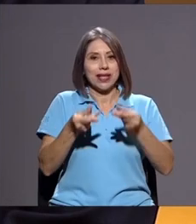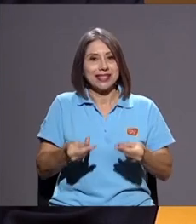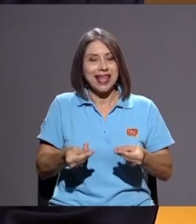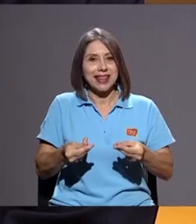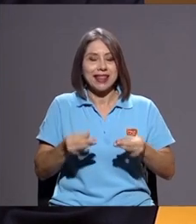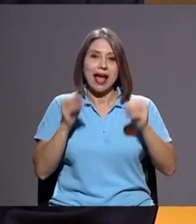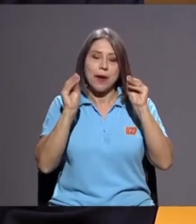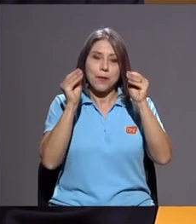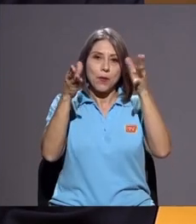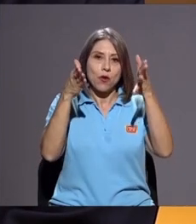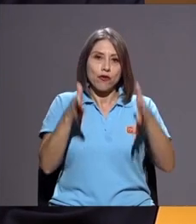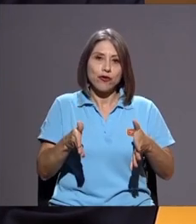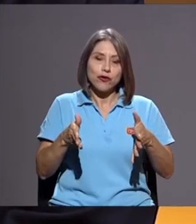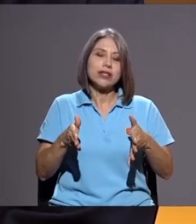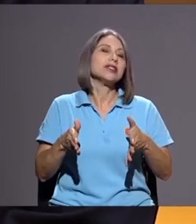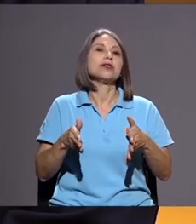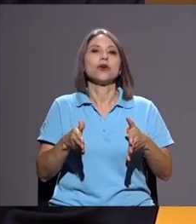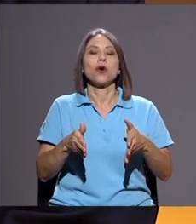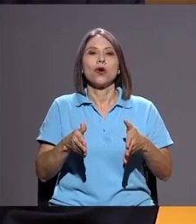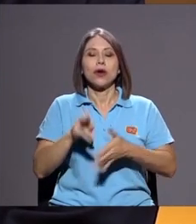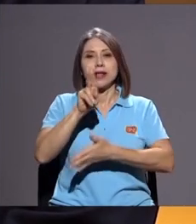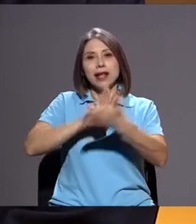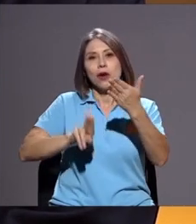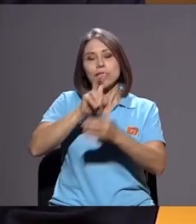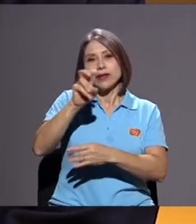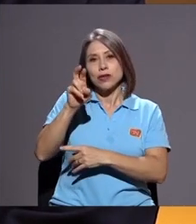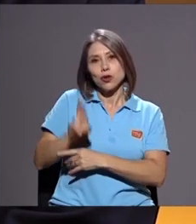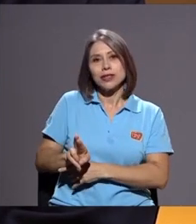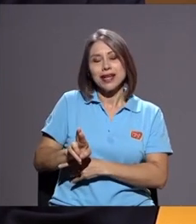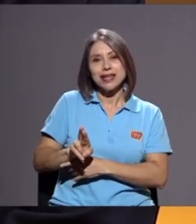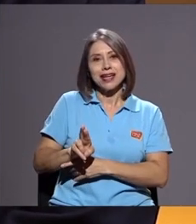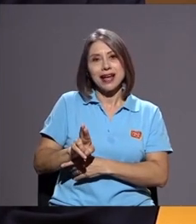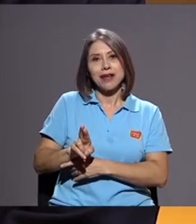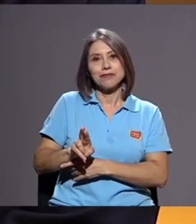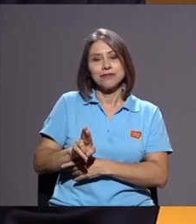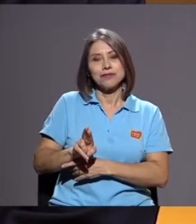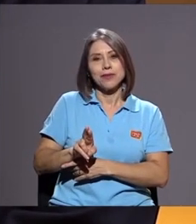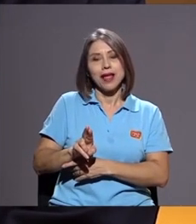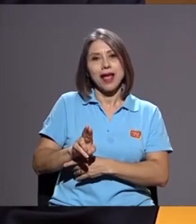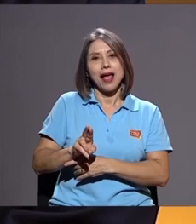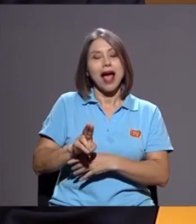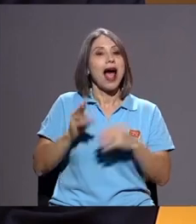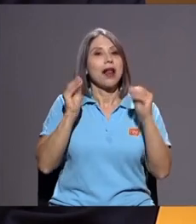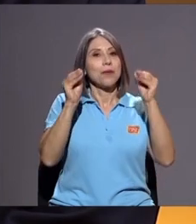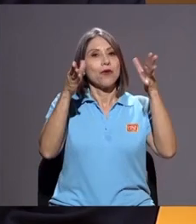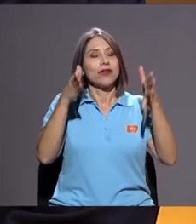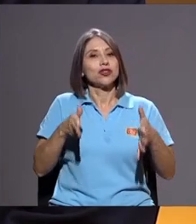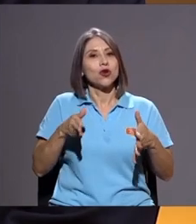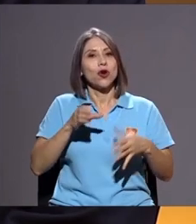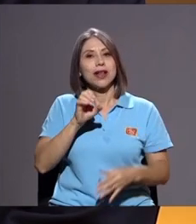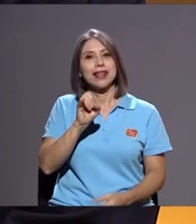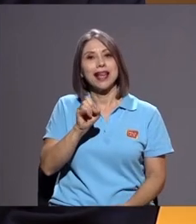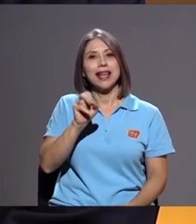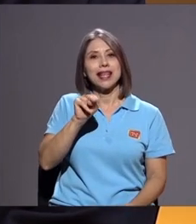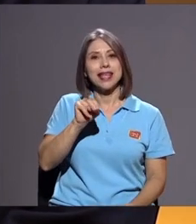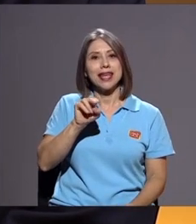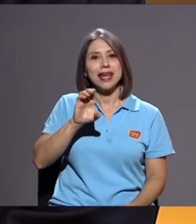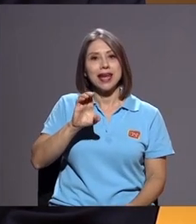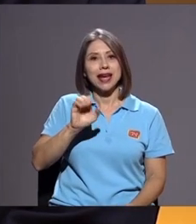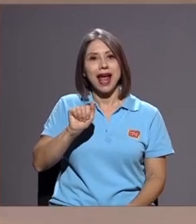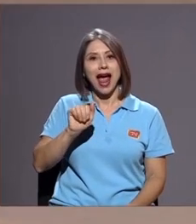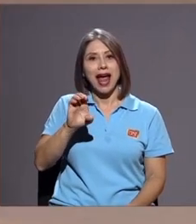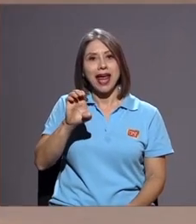profesor de la universidad de costa rica al profesor del incae y